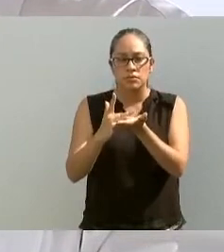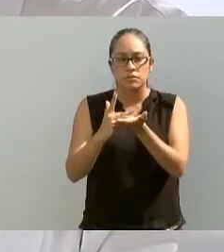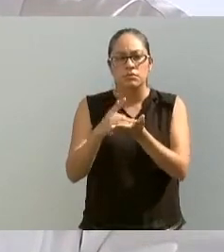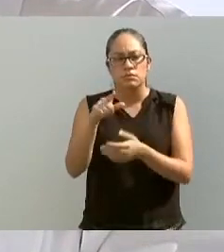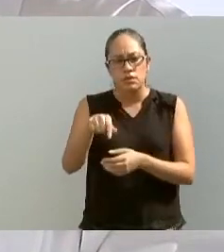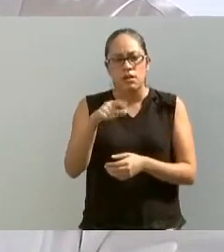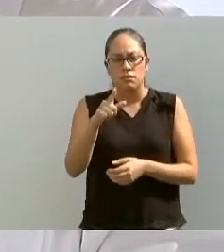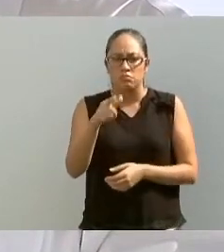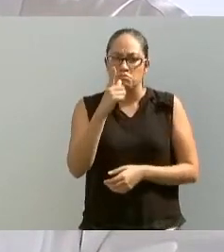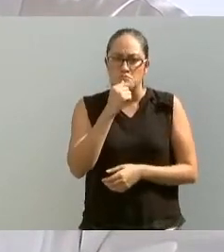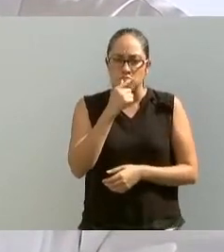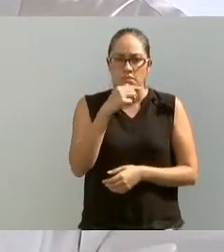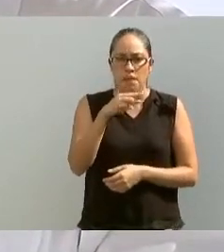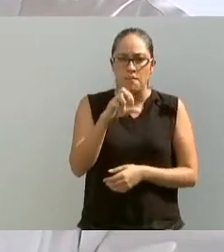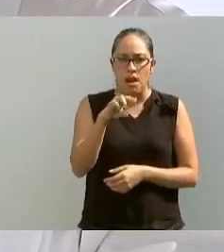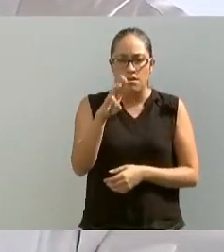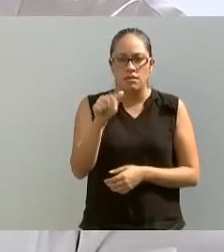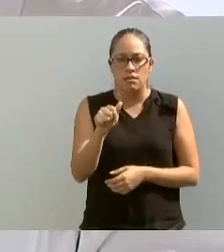Marina,